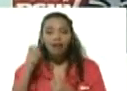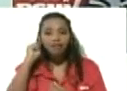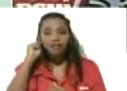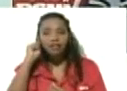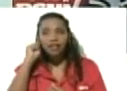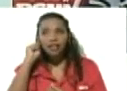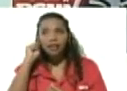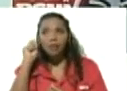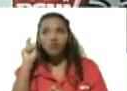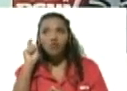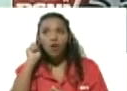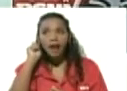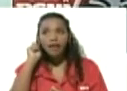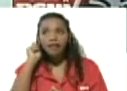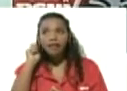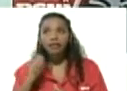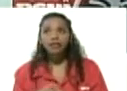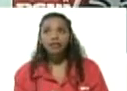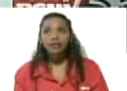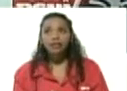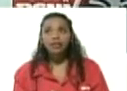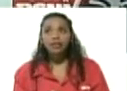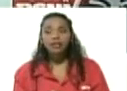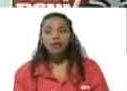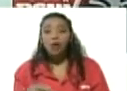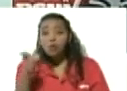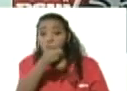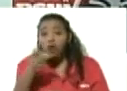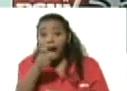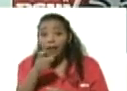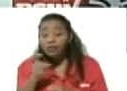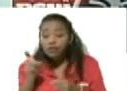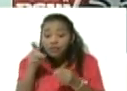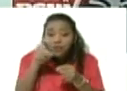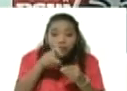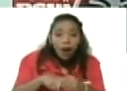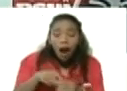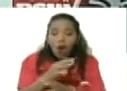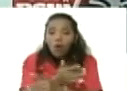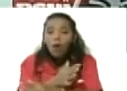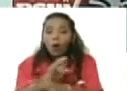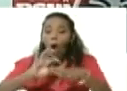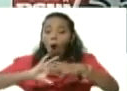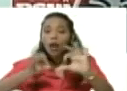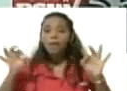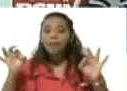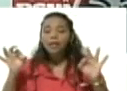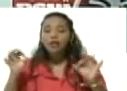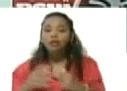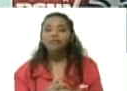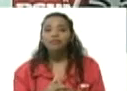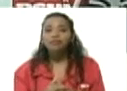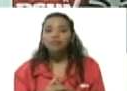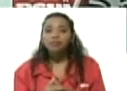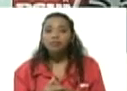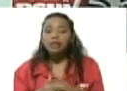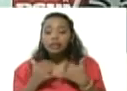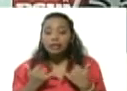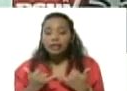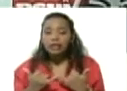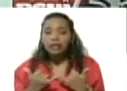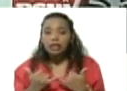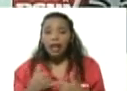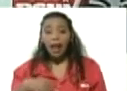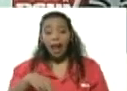Alejandra Benítez buscando un cupo para los Juegos Olímpicos. Acaba el Reino de